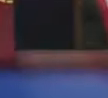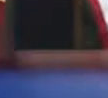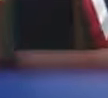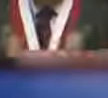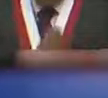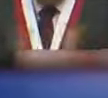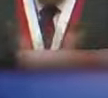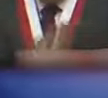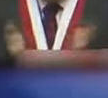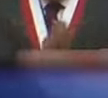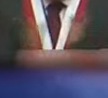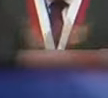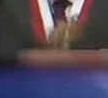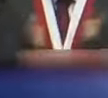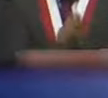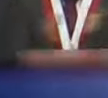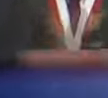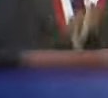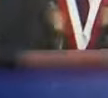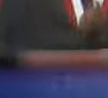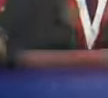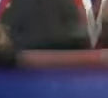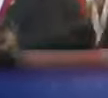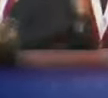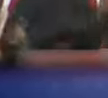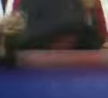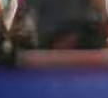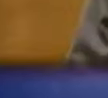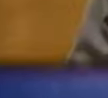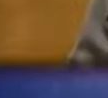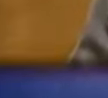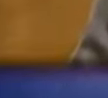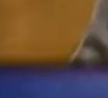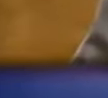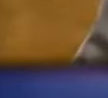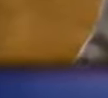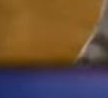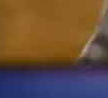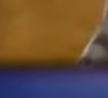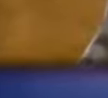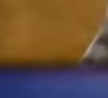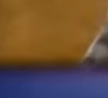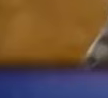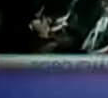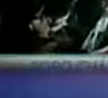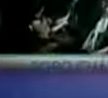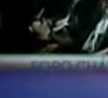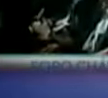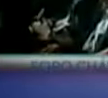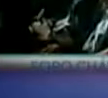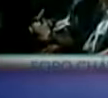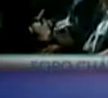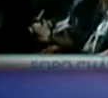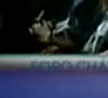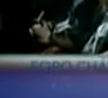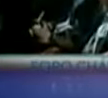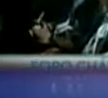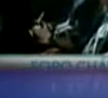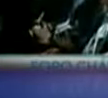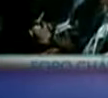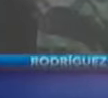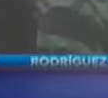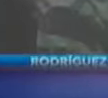lo internacional, Perú considera como insolentes e inaceptables los insultos de canciller de Venezuela contra Kuczynski.